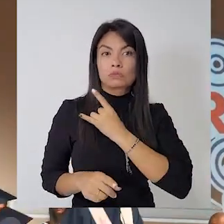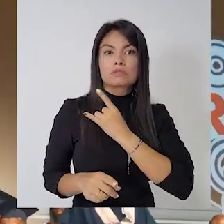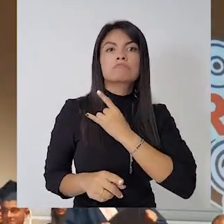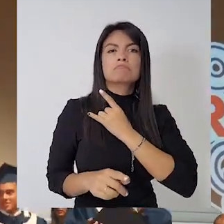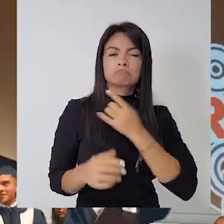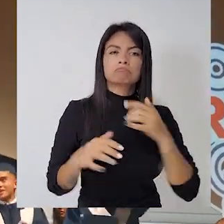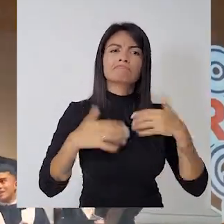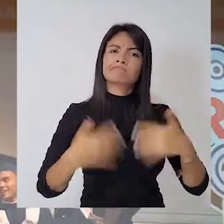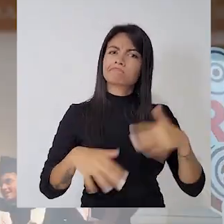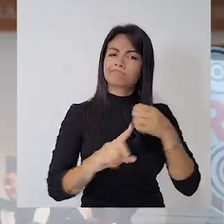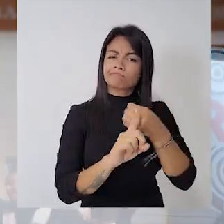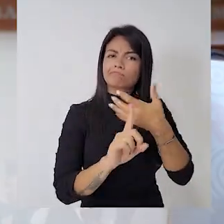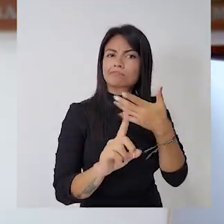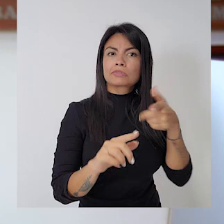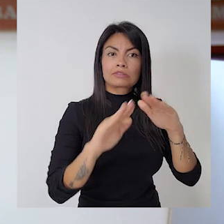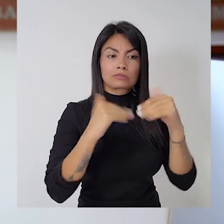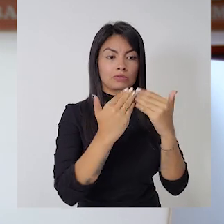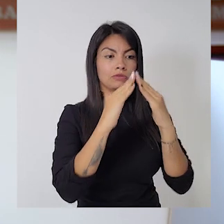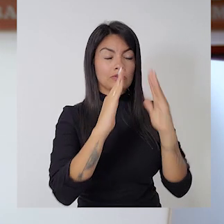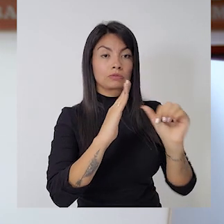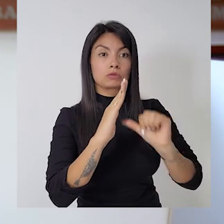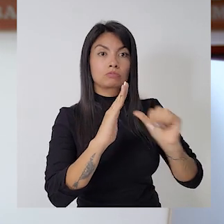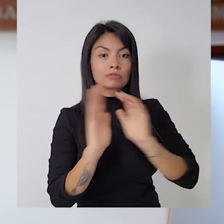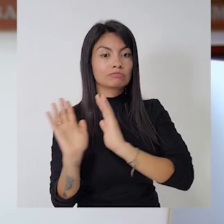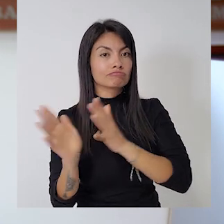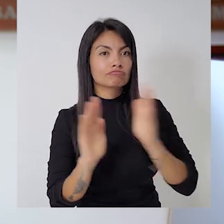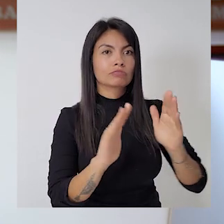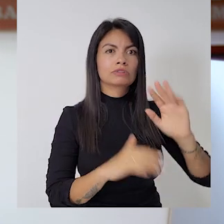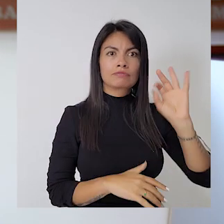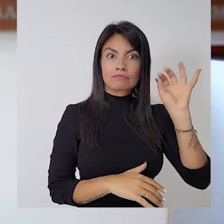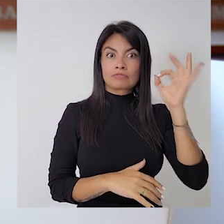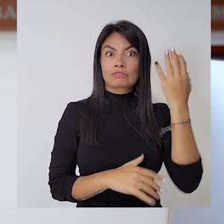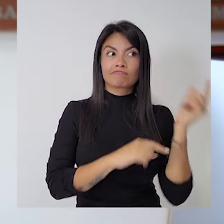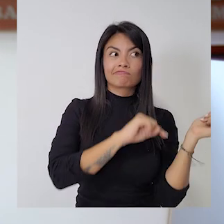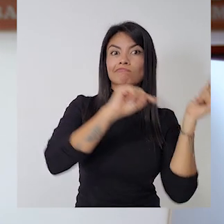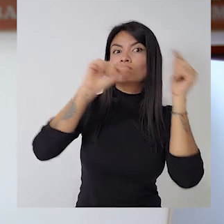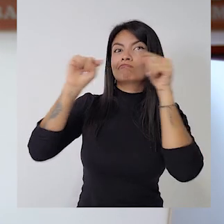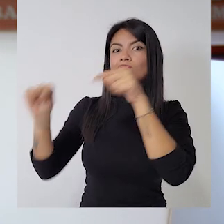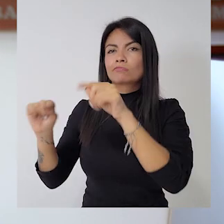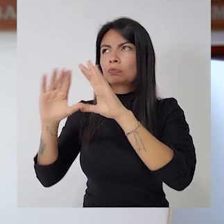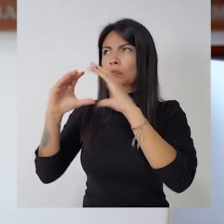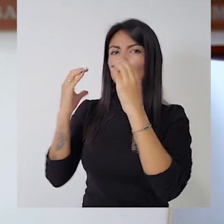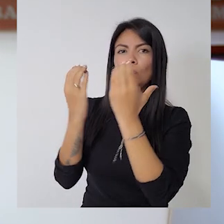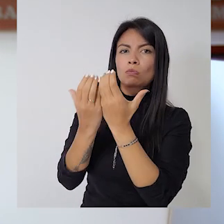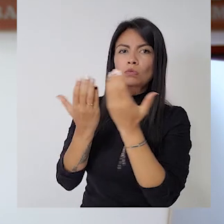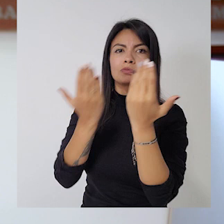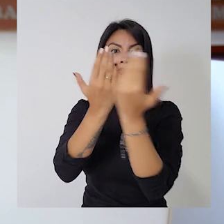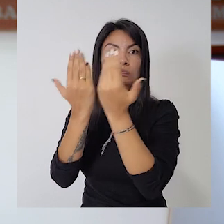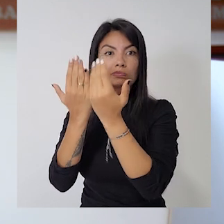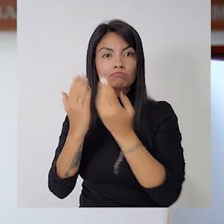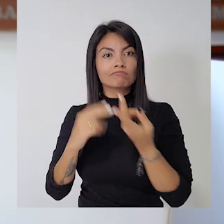homologación como colegio internacional que enseña en francés tiene un valor bastante importante a nivel